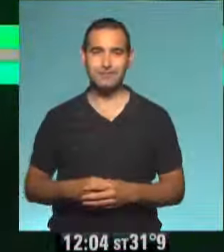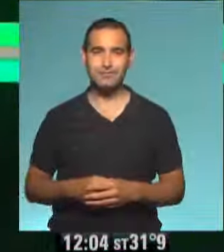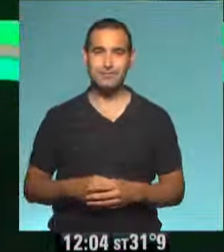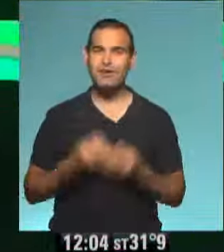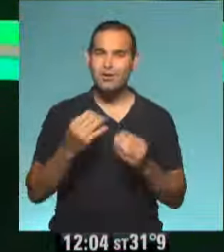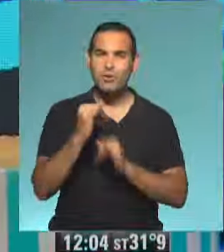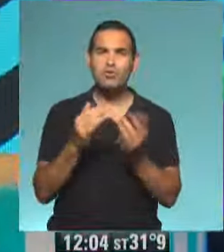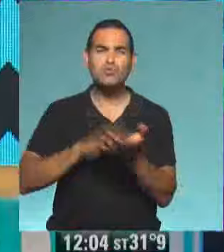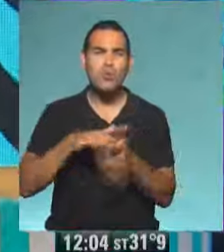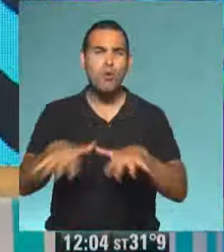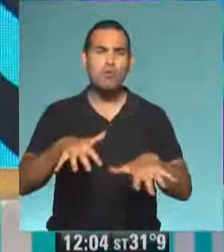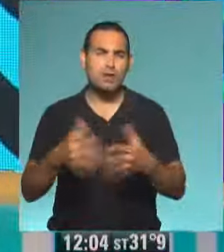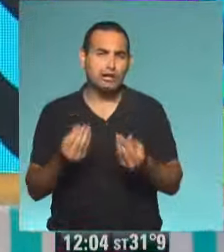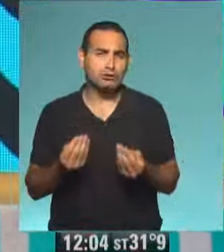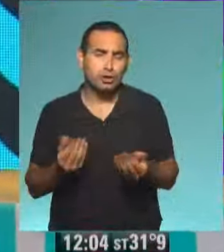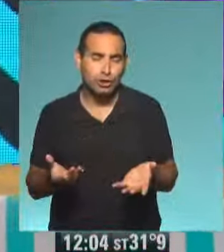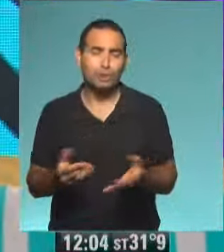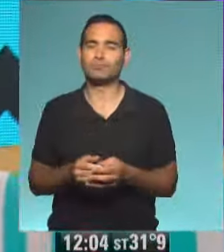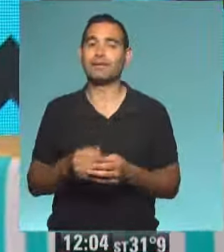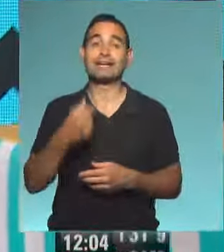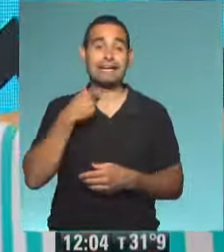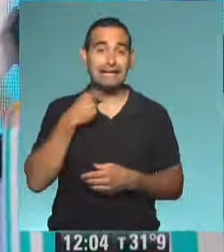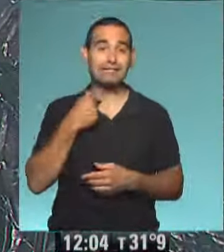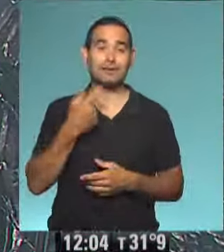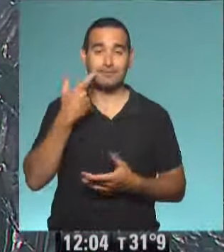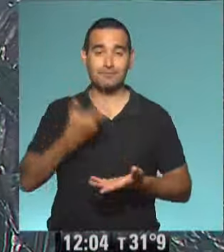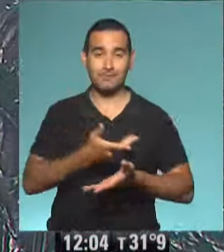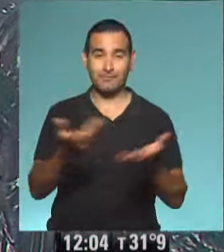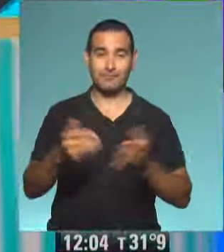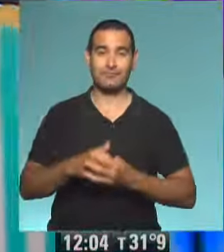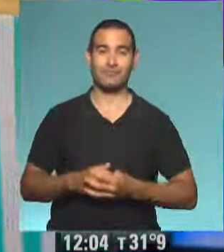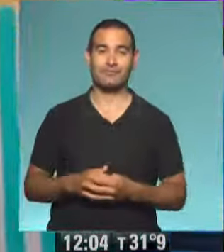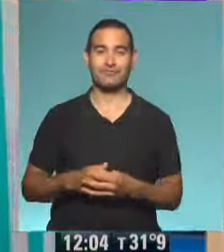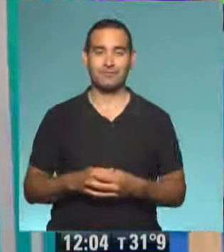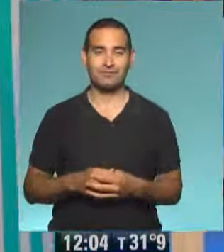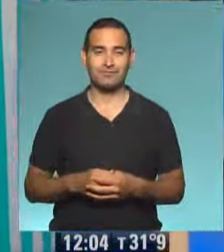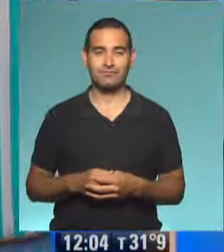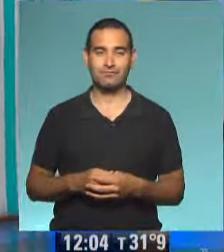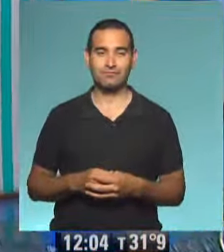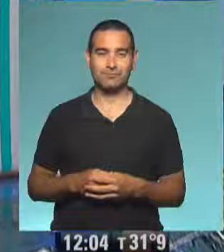qué hablamos de movimiento hoy? Porque yo les quiero presentar a un artista plástico.